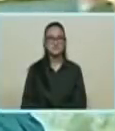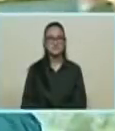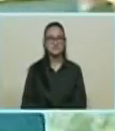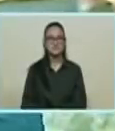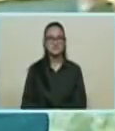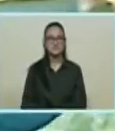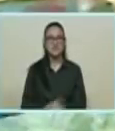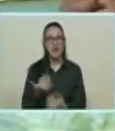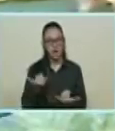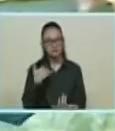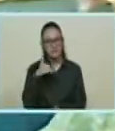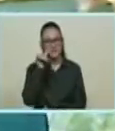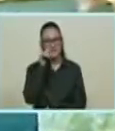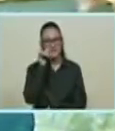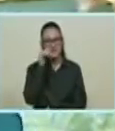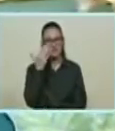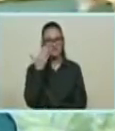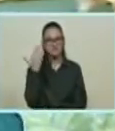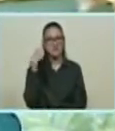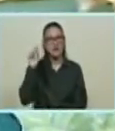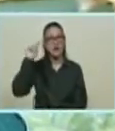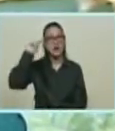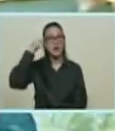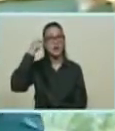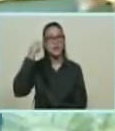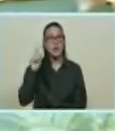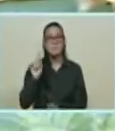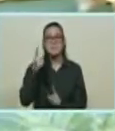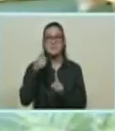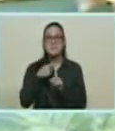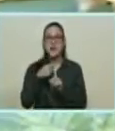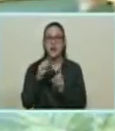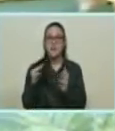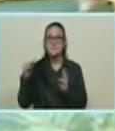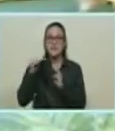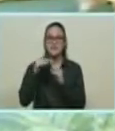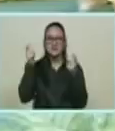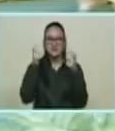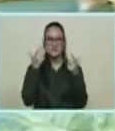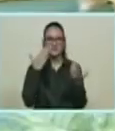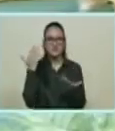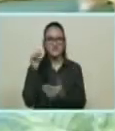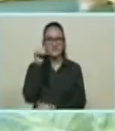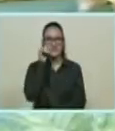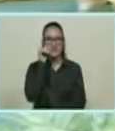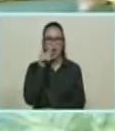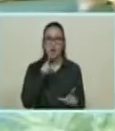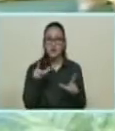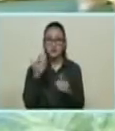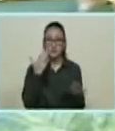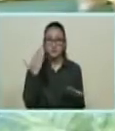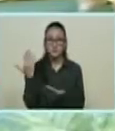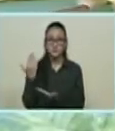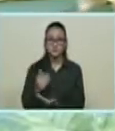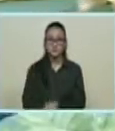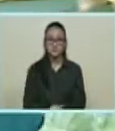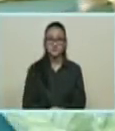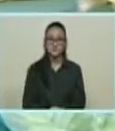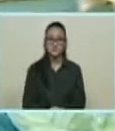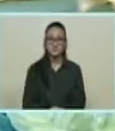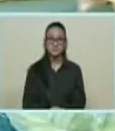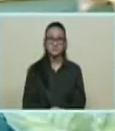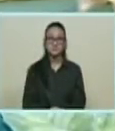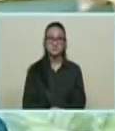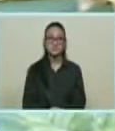Vamos a poner un video para recordar la meta, la primera meta que nos puso el comandante Chávez. ¿Estamos listos? Adelante,